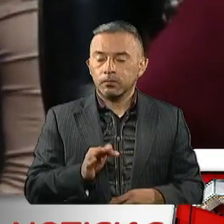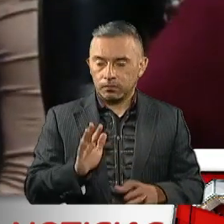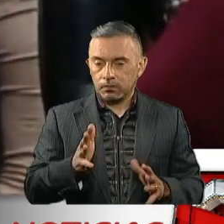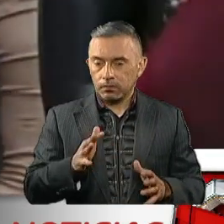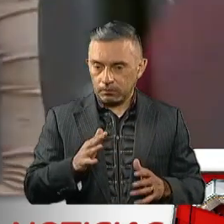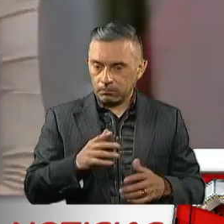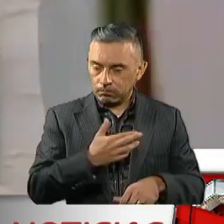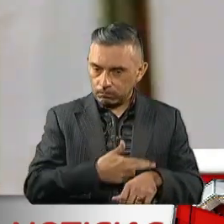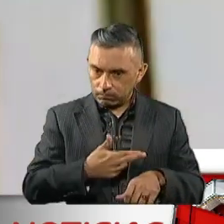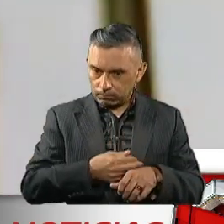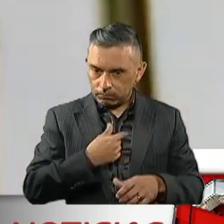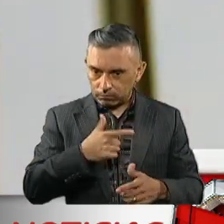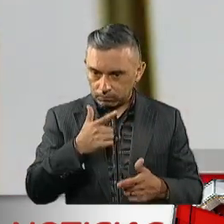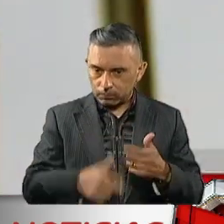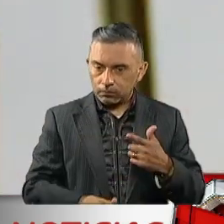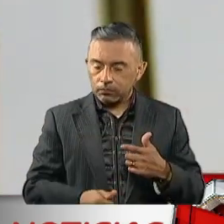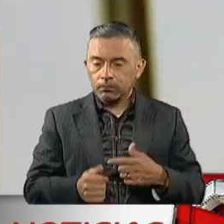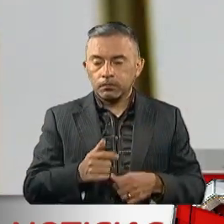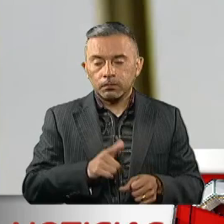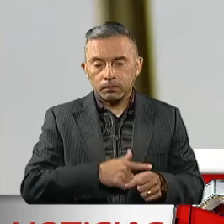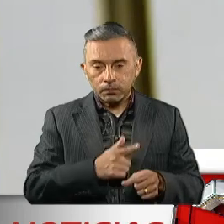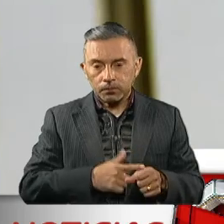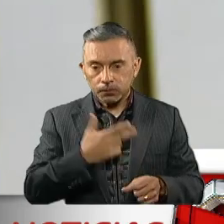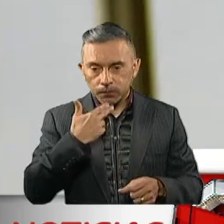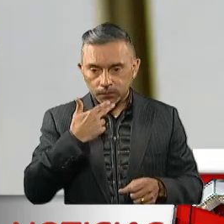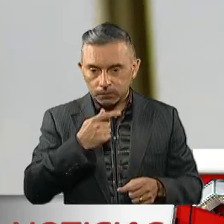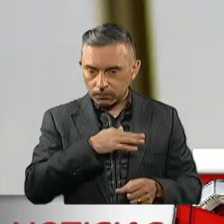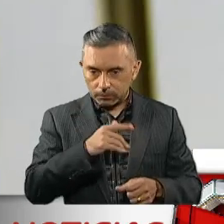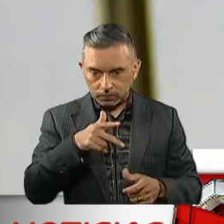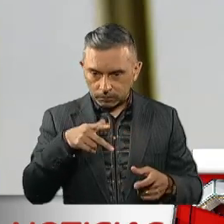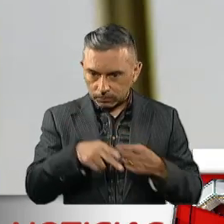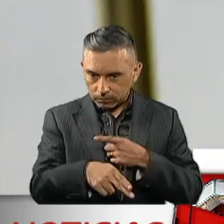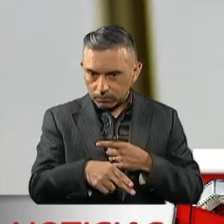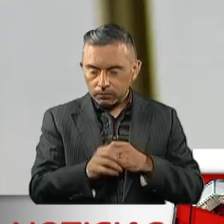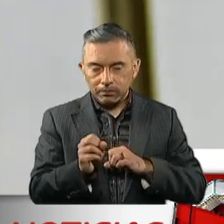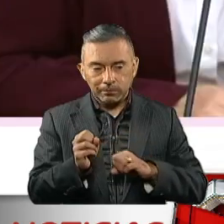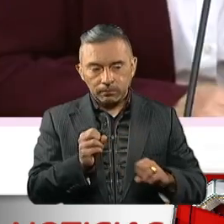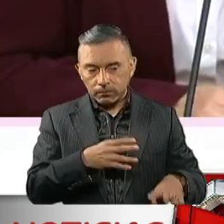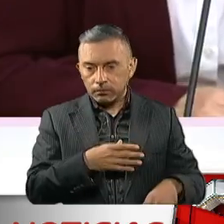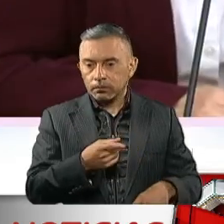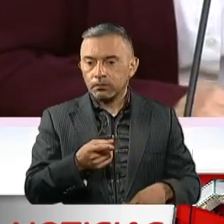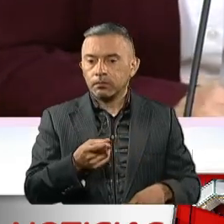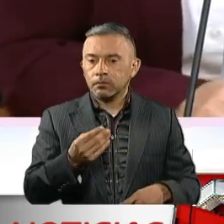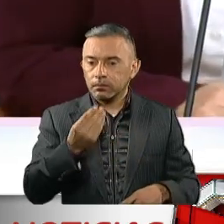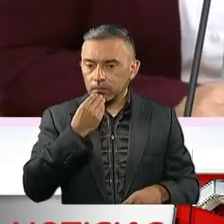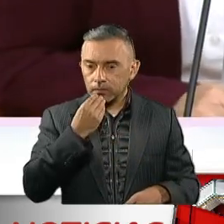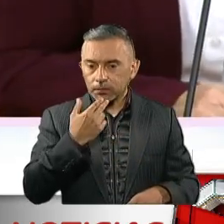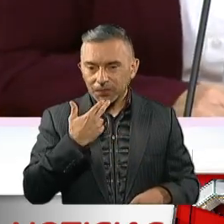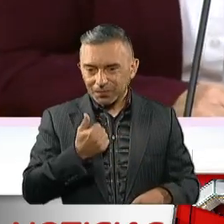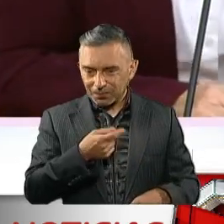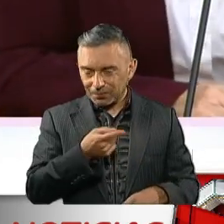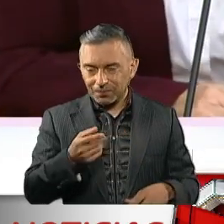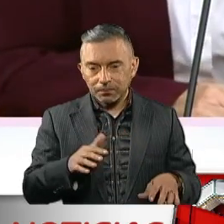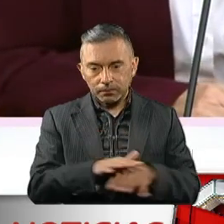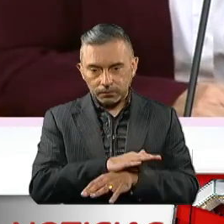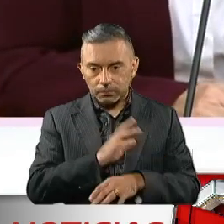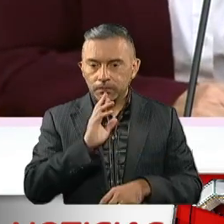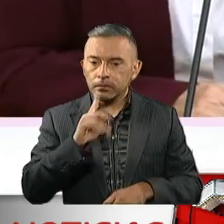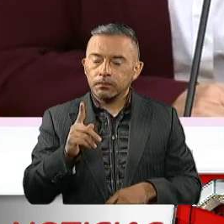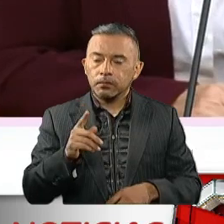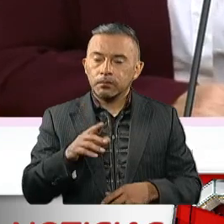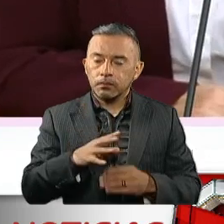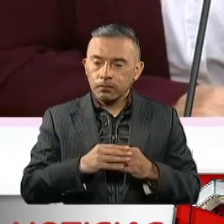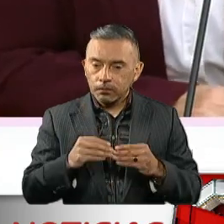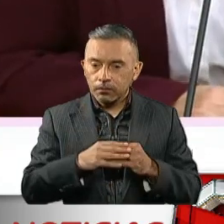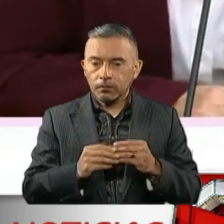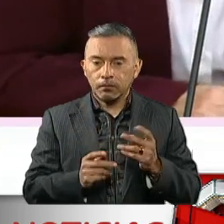Vamos previniendo y vamos dejando los edulcorantes, vamos dejando las comidas chatarras, vamos comiendo mucha fruta, mucha verdura,